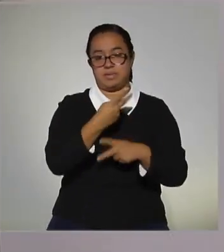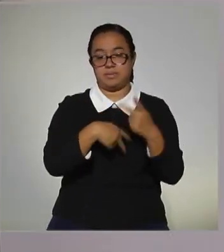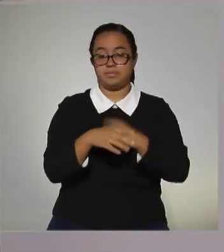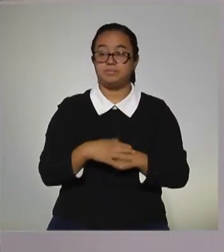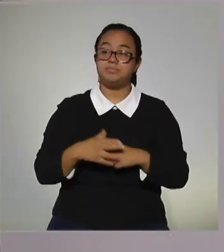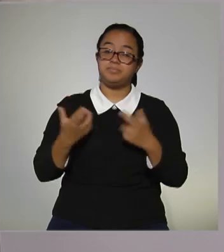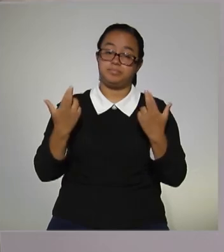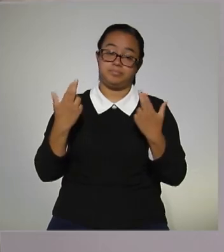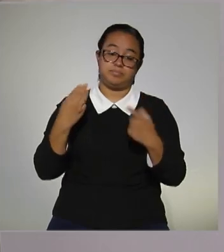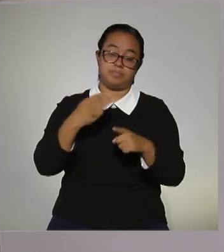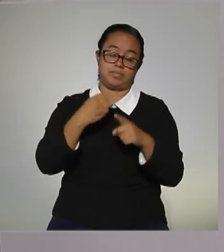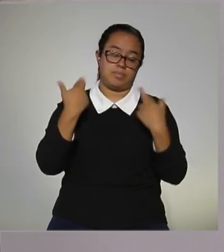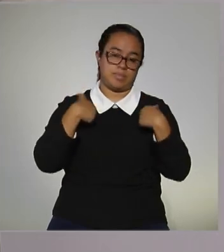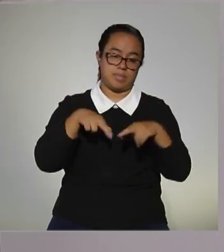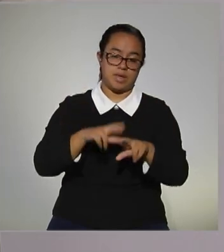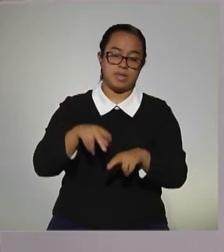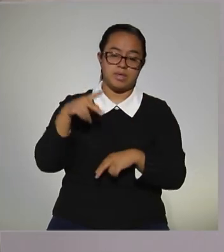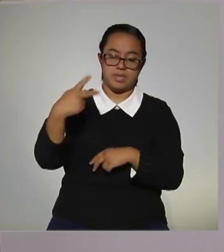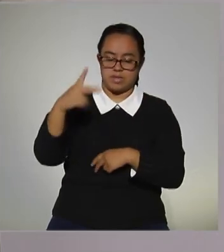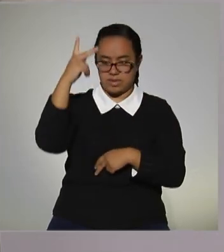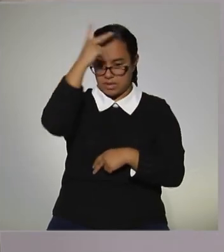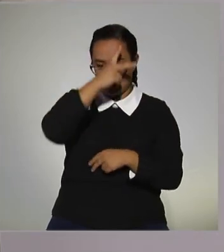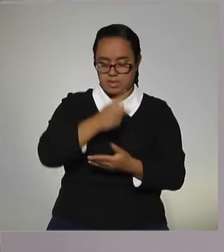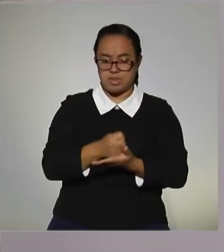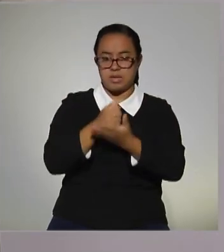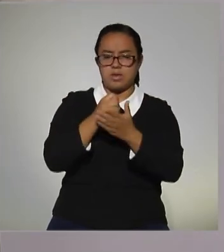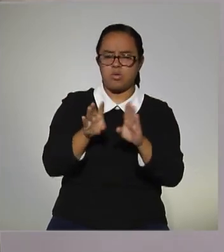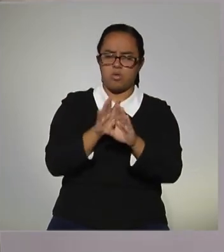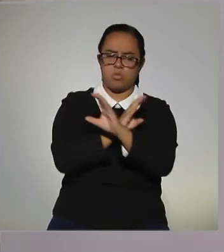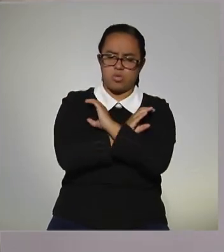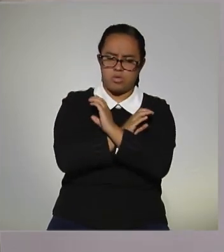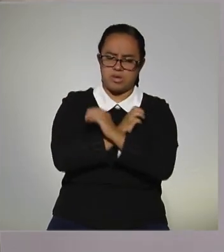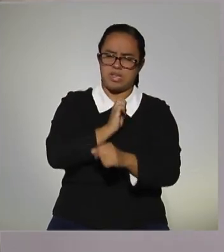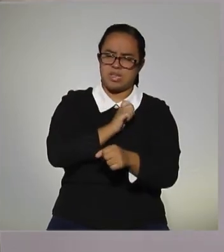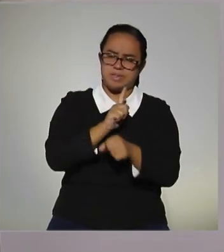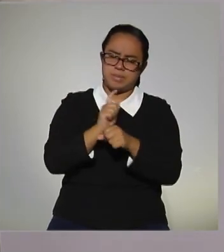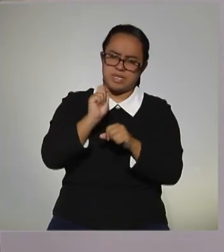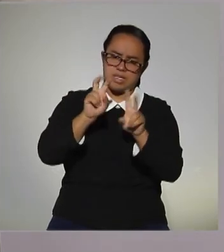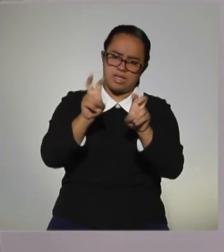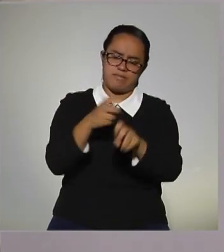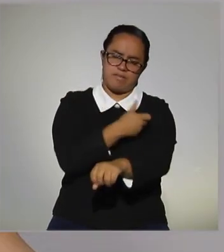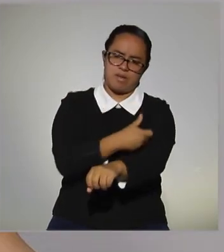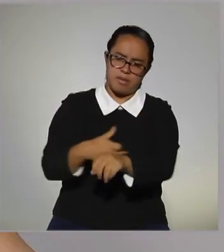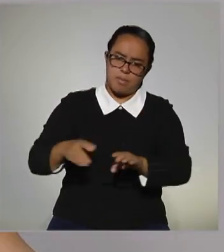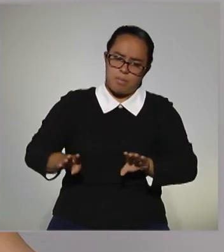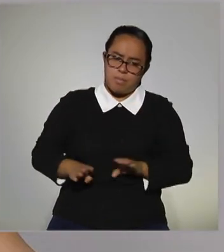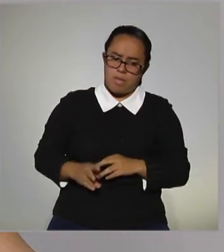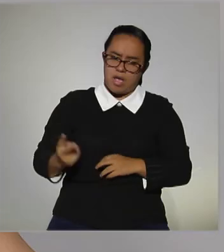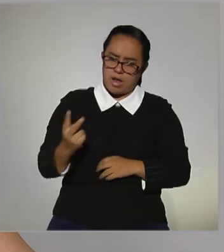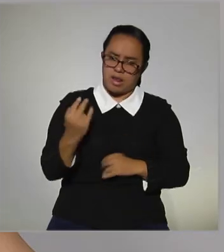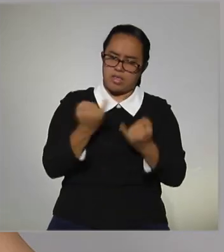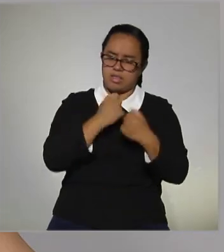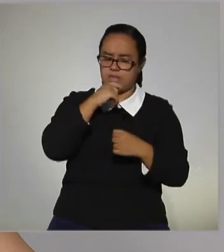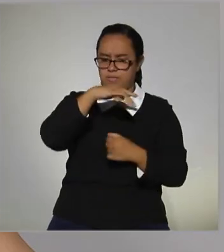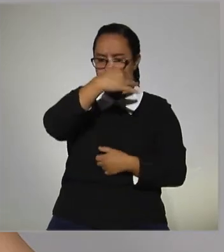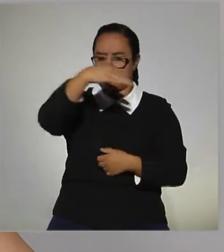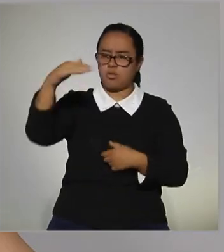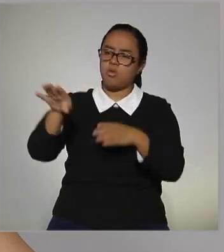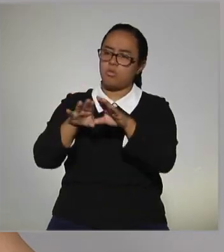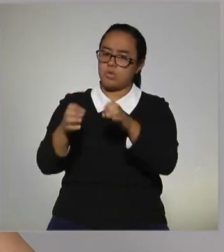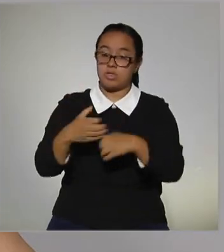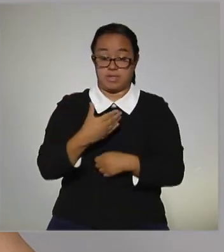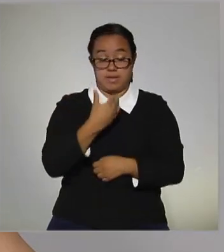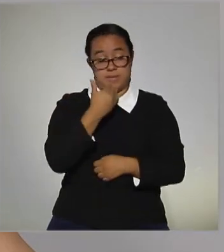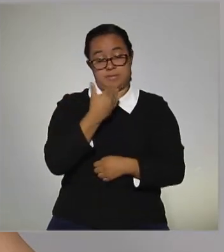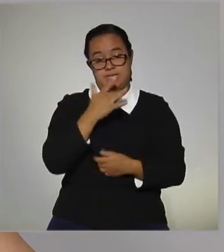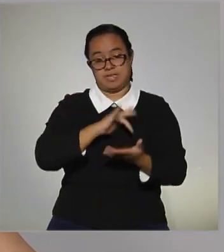La maestra Arely Hernández, terapeuta cognitivo-conductual, especialista en familia, pareja y adultos. ¿Cómo estás? Muchas gracias, Lupita. Muy bien